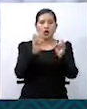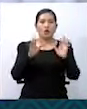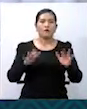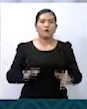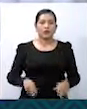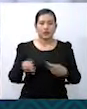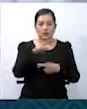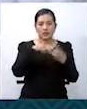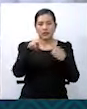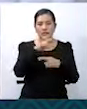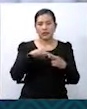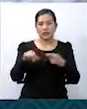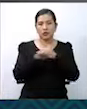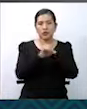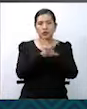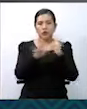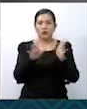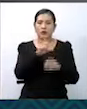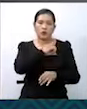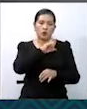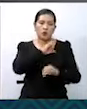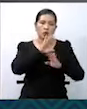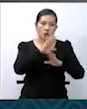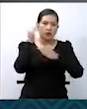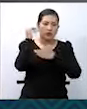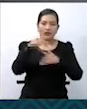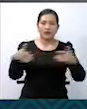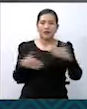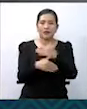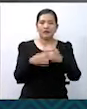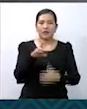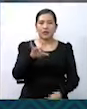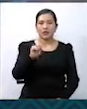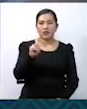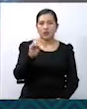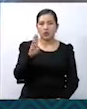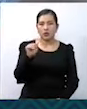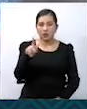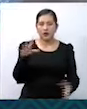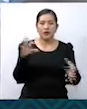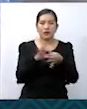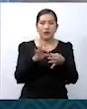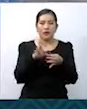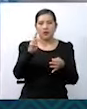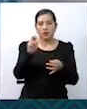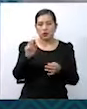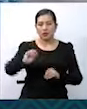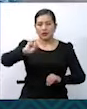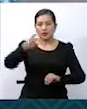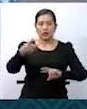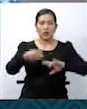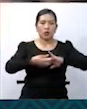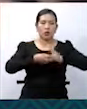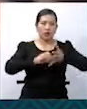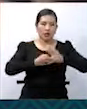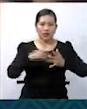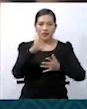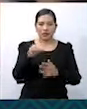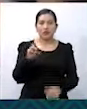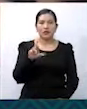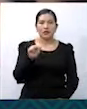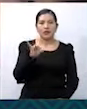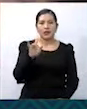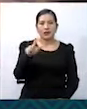Comando Departamental de la Policía de Santa Cruz, ubicado en Avenida Cristóbal de Mendoza, Segundo Anillo y Avenida Radial 26.